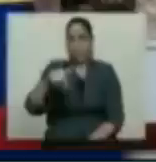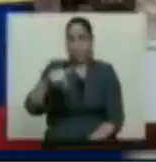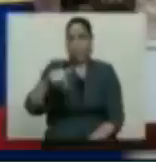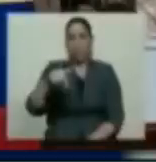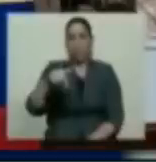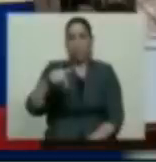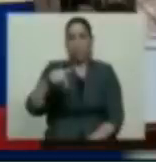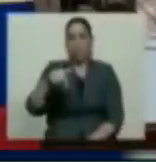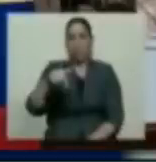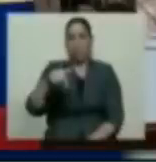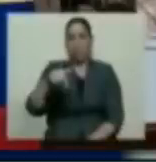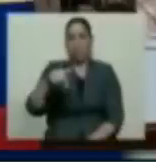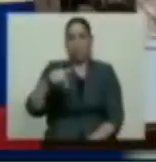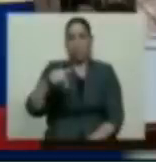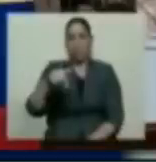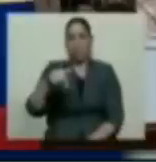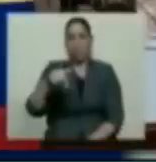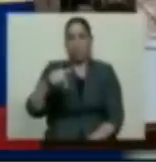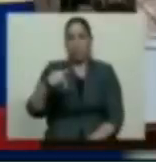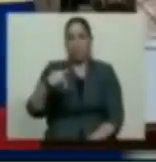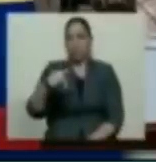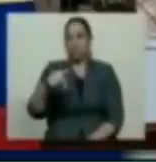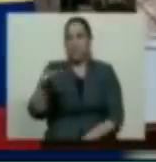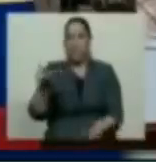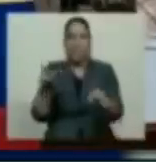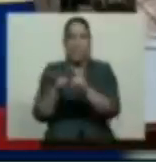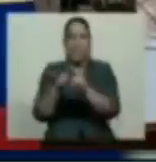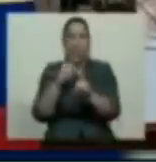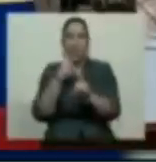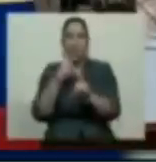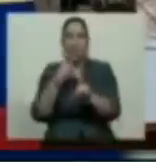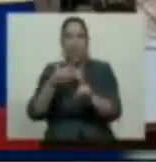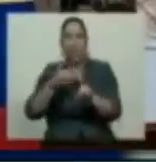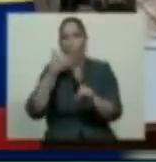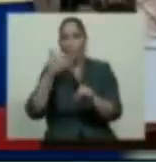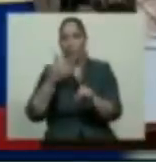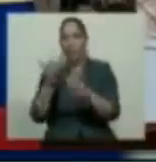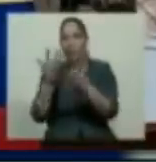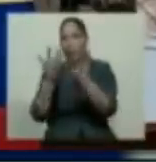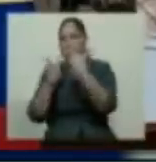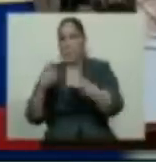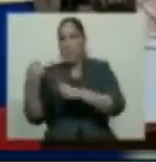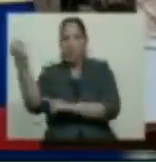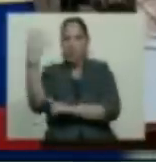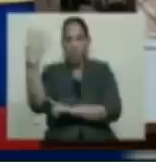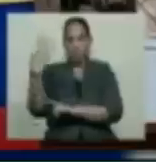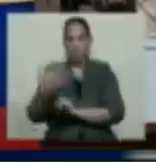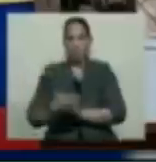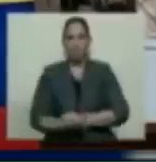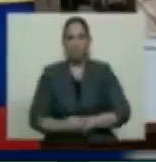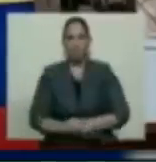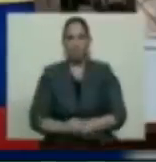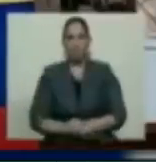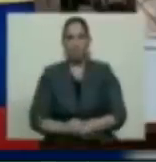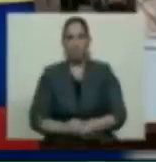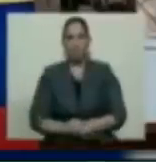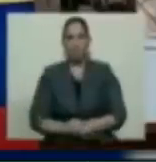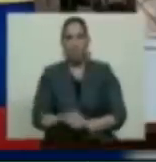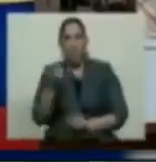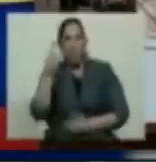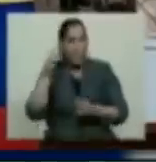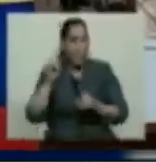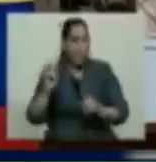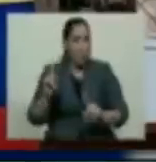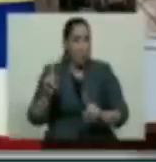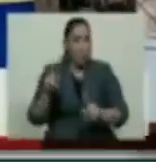le daría más margen a la presencia rusa en Venezuela, sino también haría que el hambre de